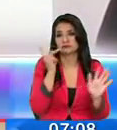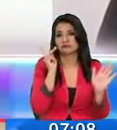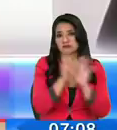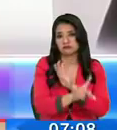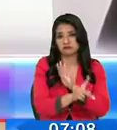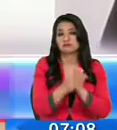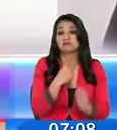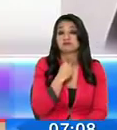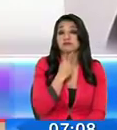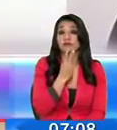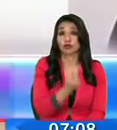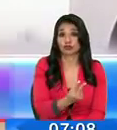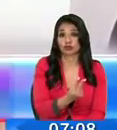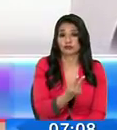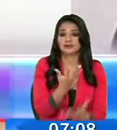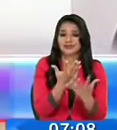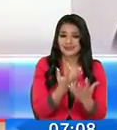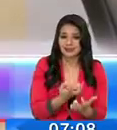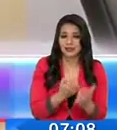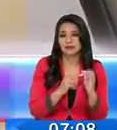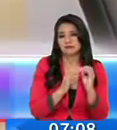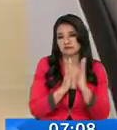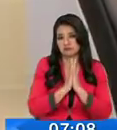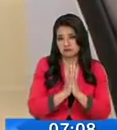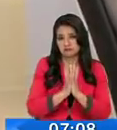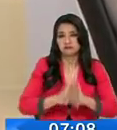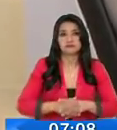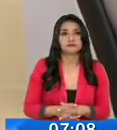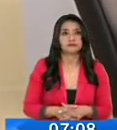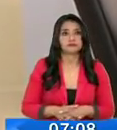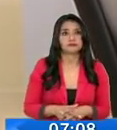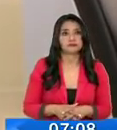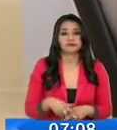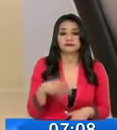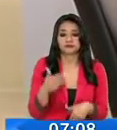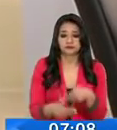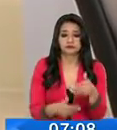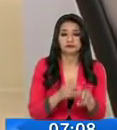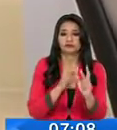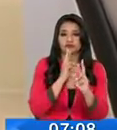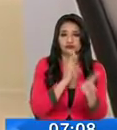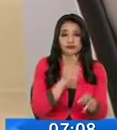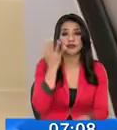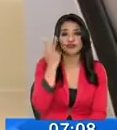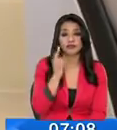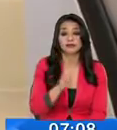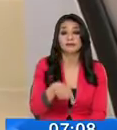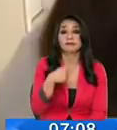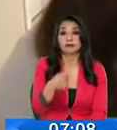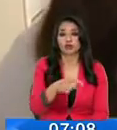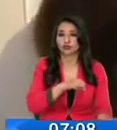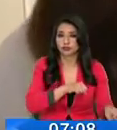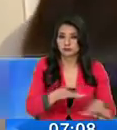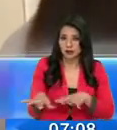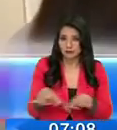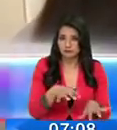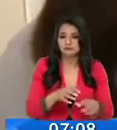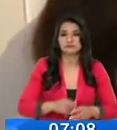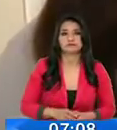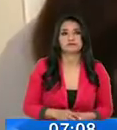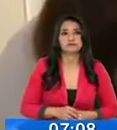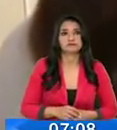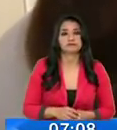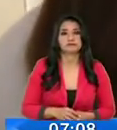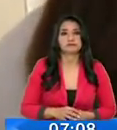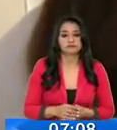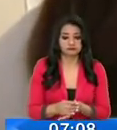verbal ya su pretensión de recurso. Dentro de pocos días se conocerá la fecha de la próxima diligencia, informó